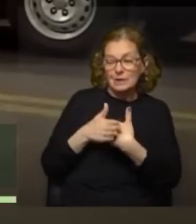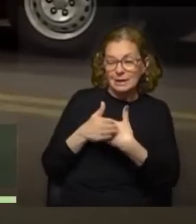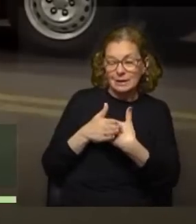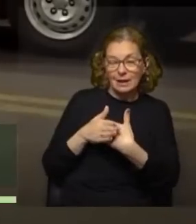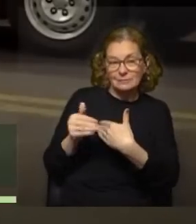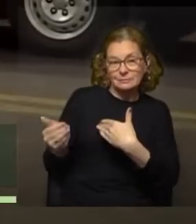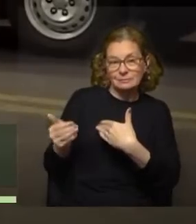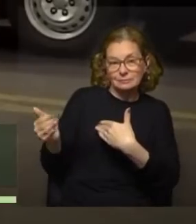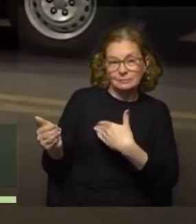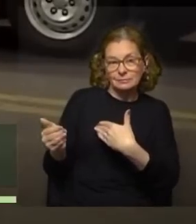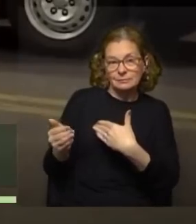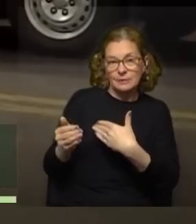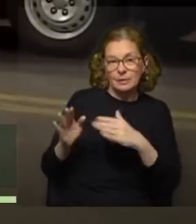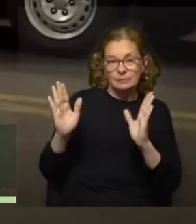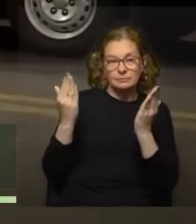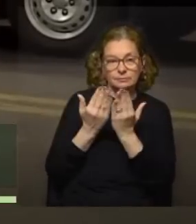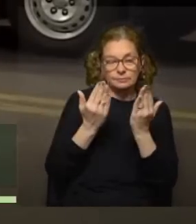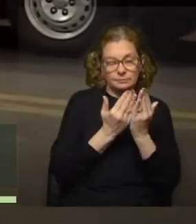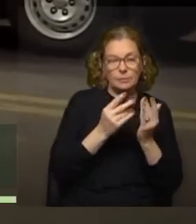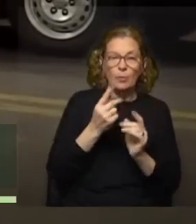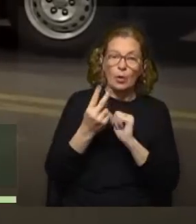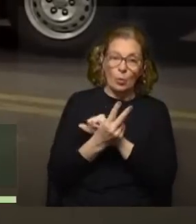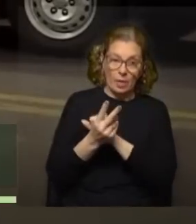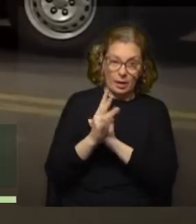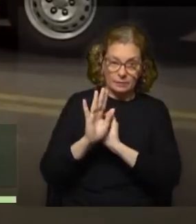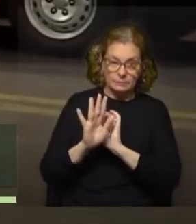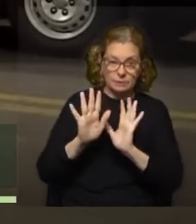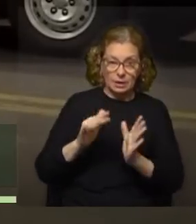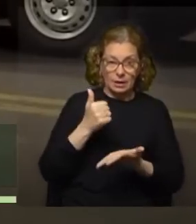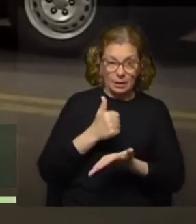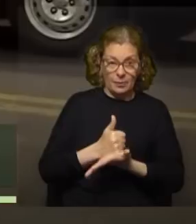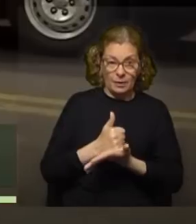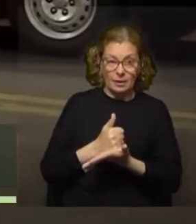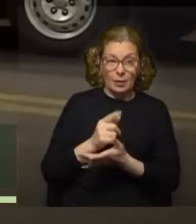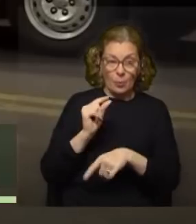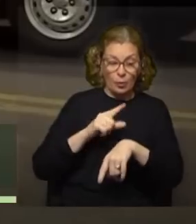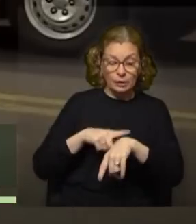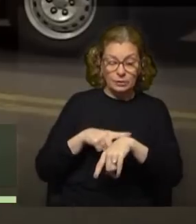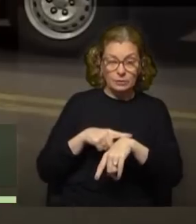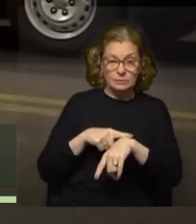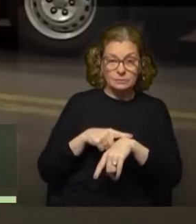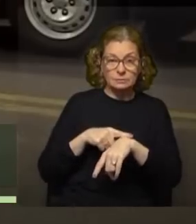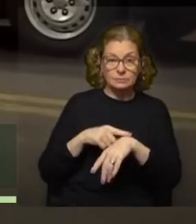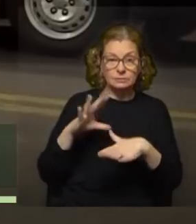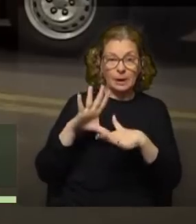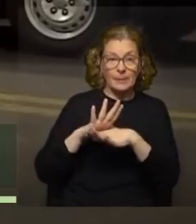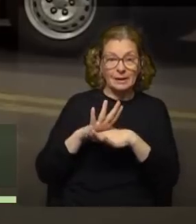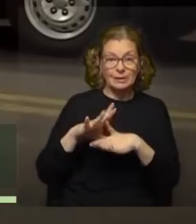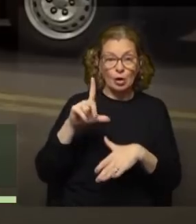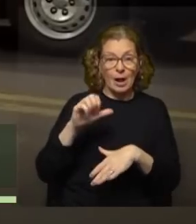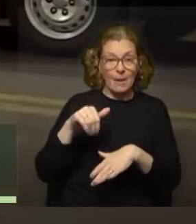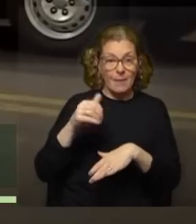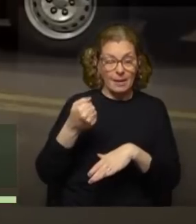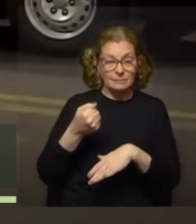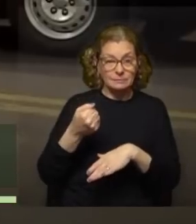cercanos fueron cerrados por prevención Pero bueno nos mantenemos por aquí para ver si en algún ratito el ministro de desarrollo